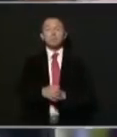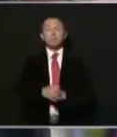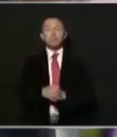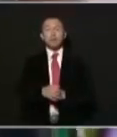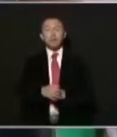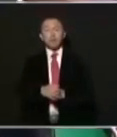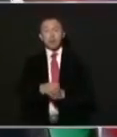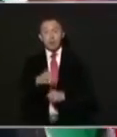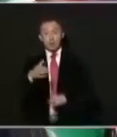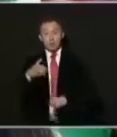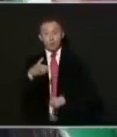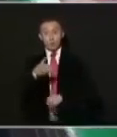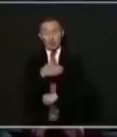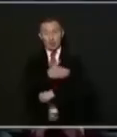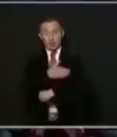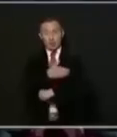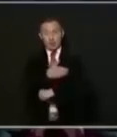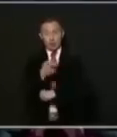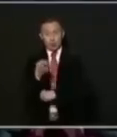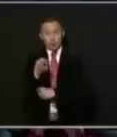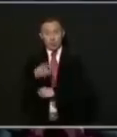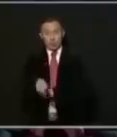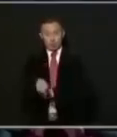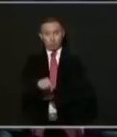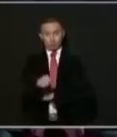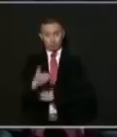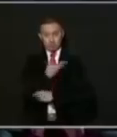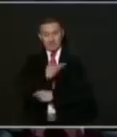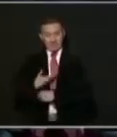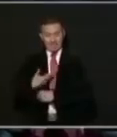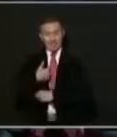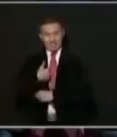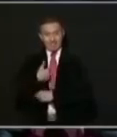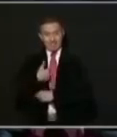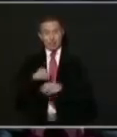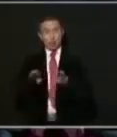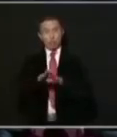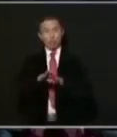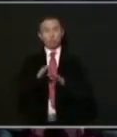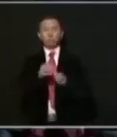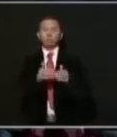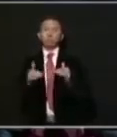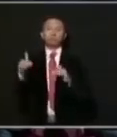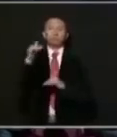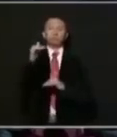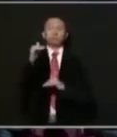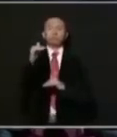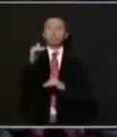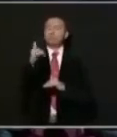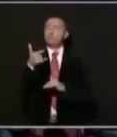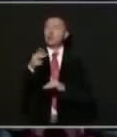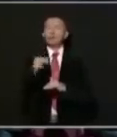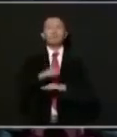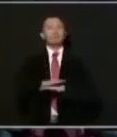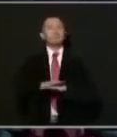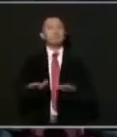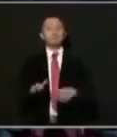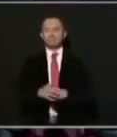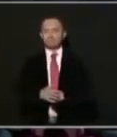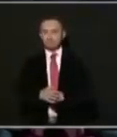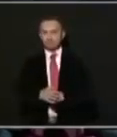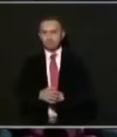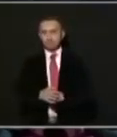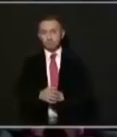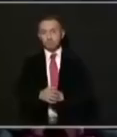dejará de ser el poder de los poderes. Ahí andan,